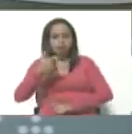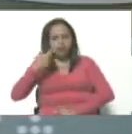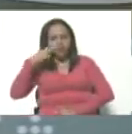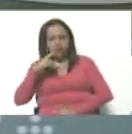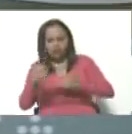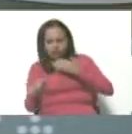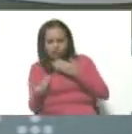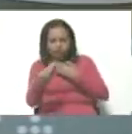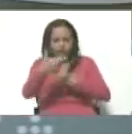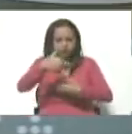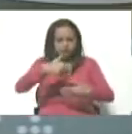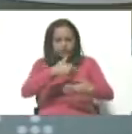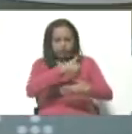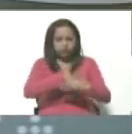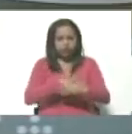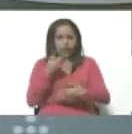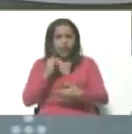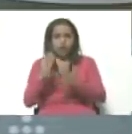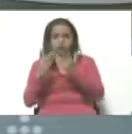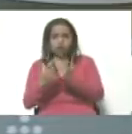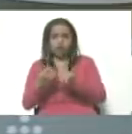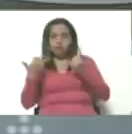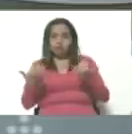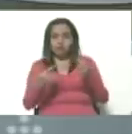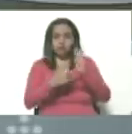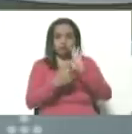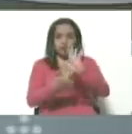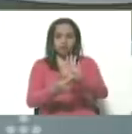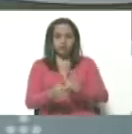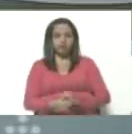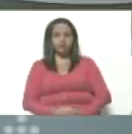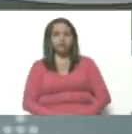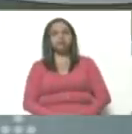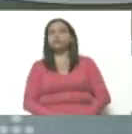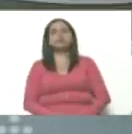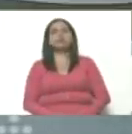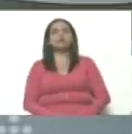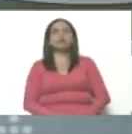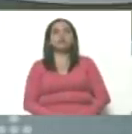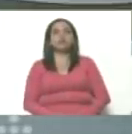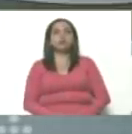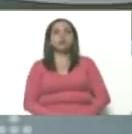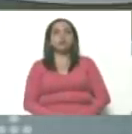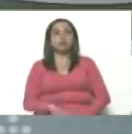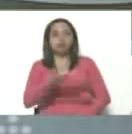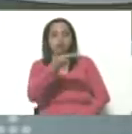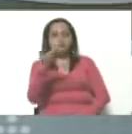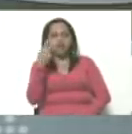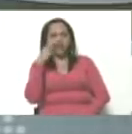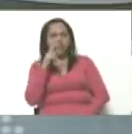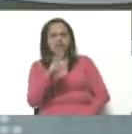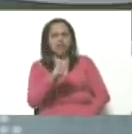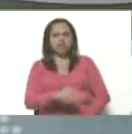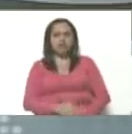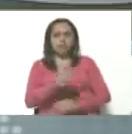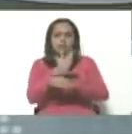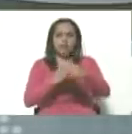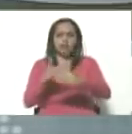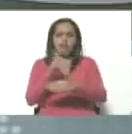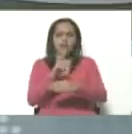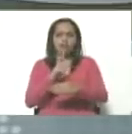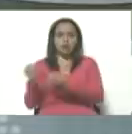casos importados. Aquí están los números, ya se los voy a dar. Para que ustedes vean, la mitad de los casos de Venezuela